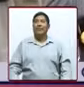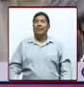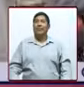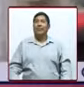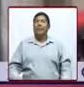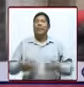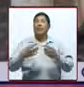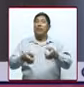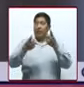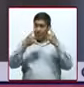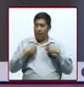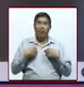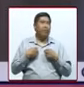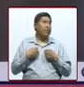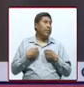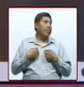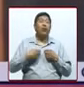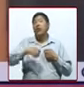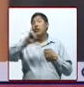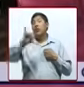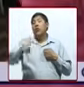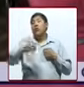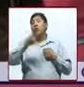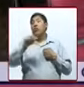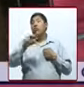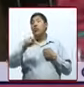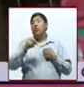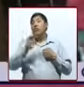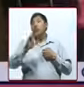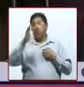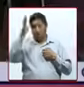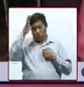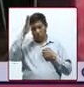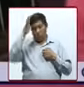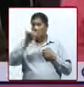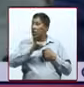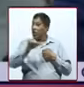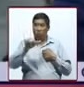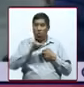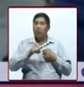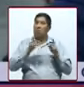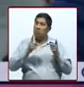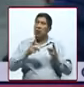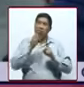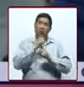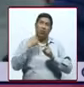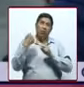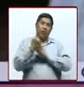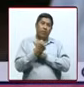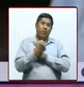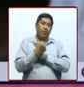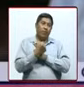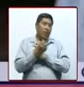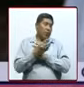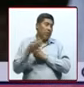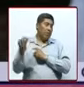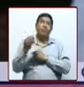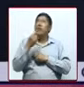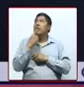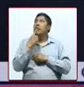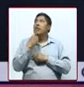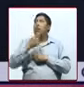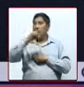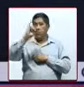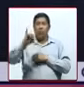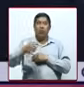Permiso. Al venir, Juan Diego, tanto su papá padecen del mismo síndrome, ¿no?